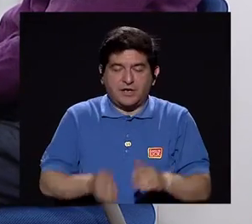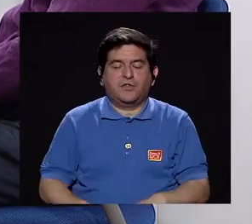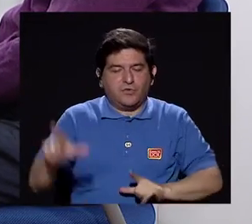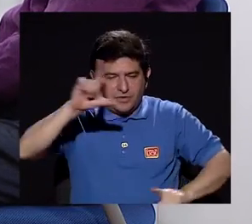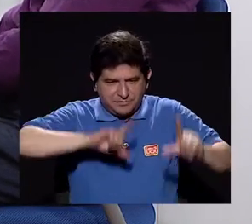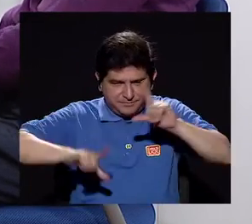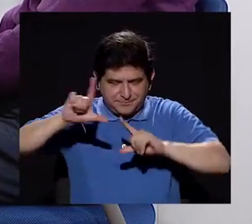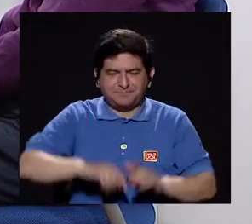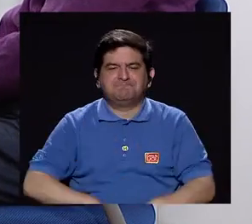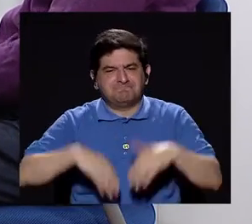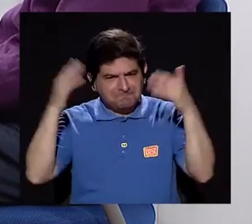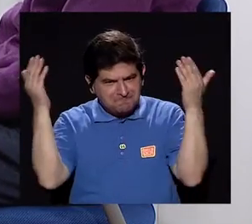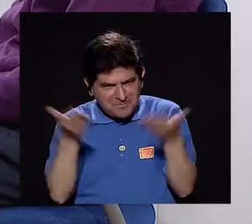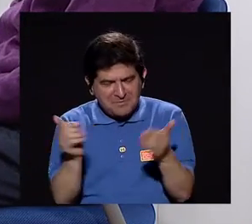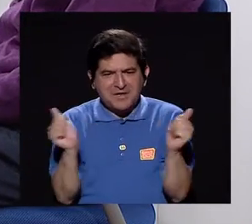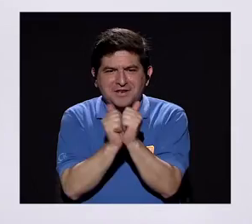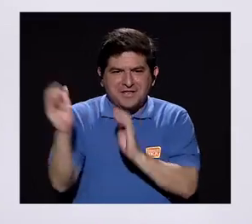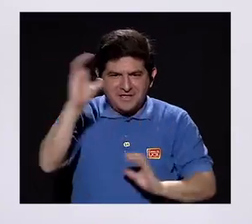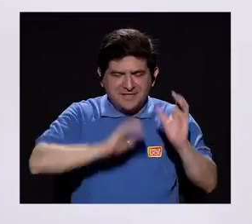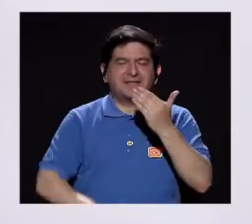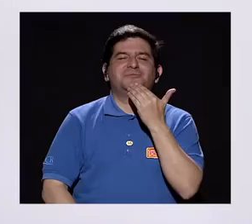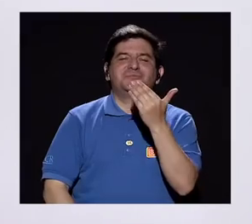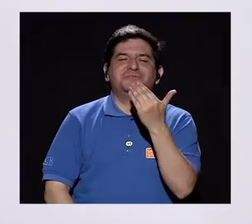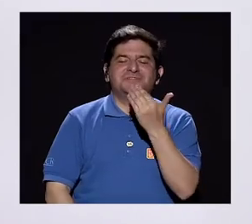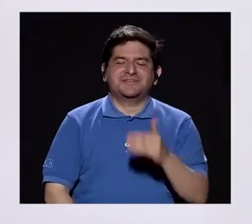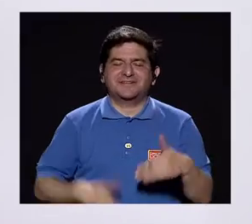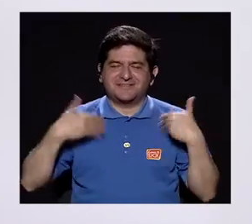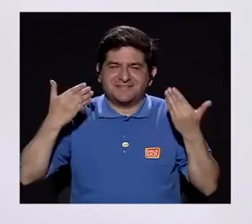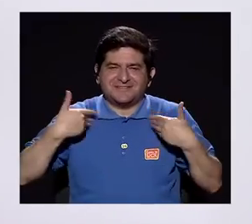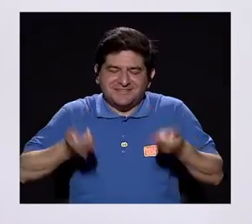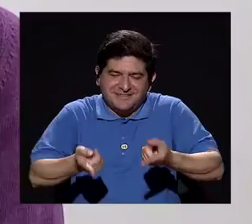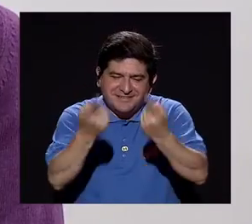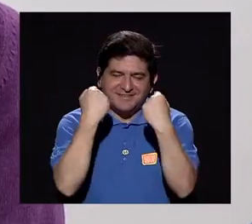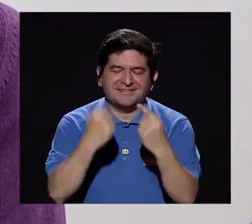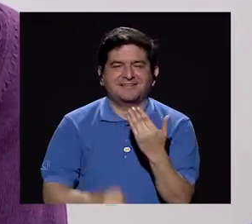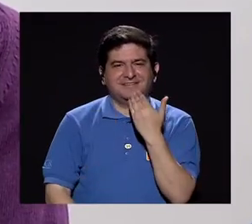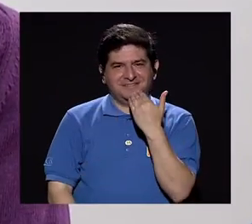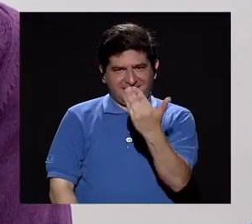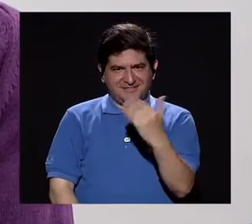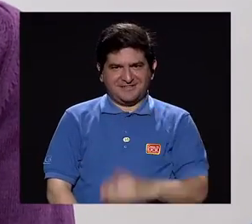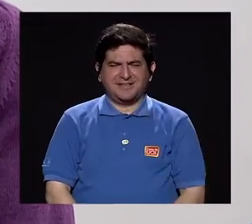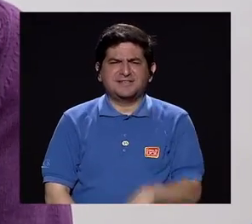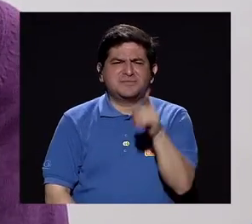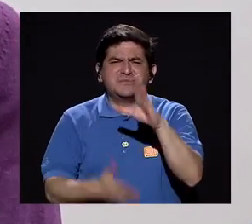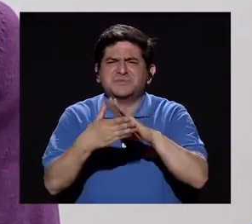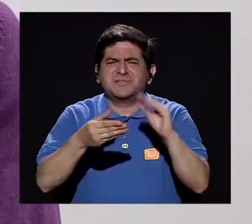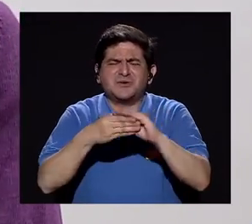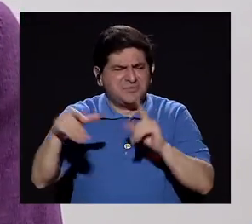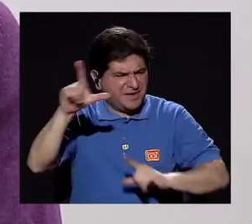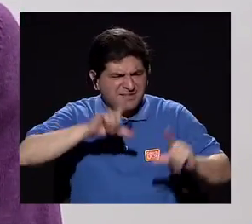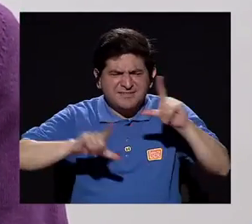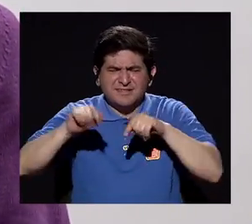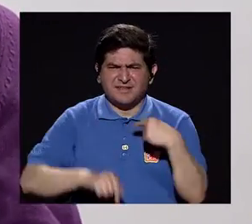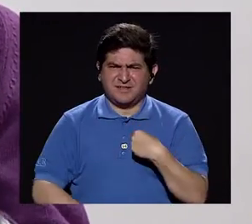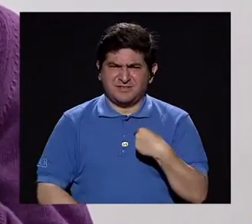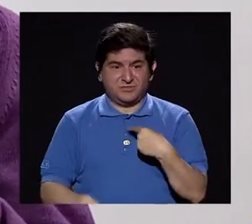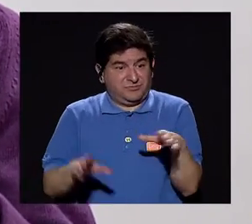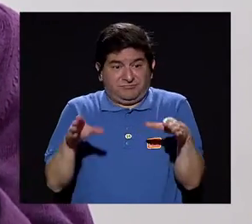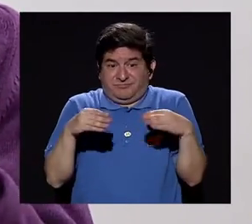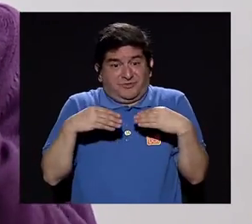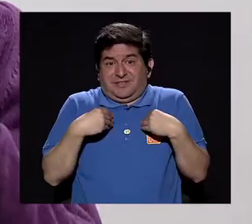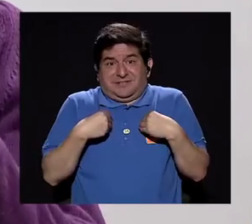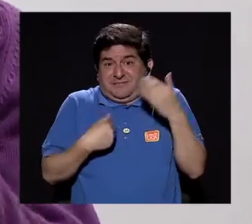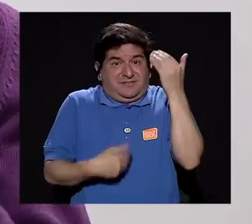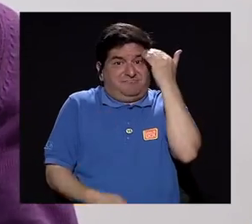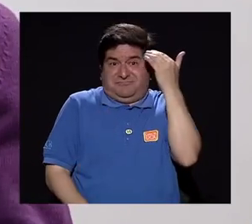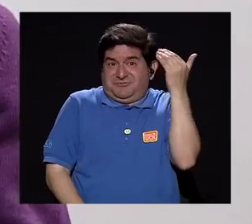de este laboratorio para hola bienvenido a conciencia muchas gracias encantada de estar acá muchas gracias coméntenos de este laboratorio yo debo aceptar